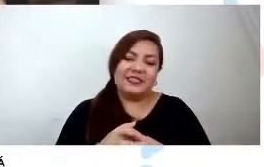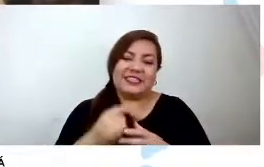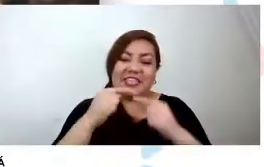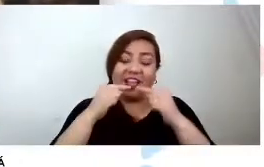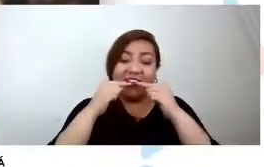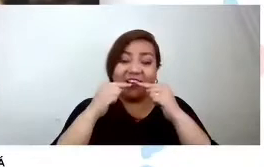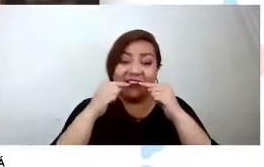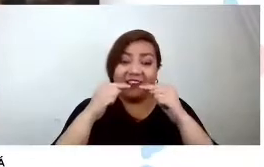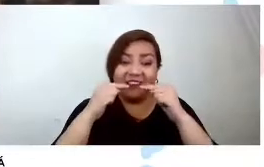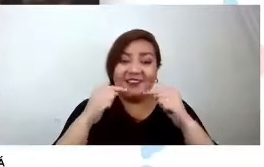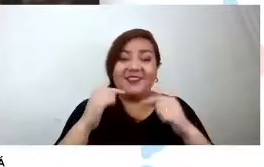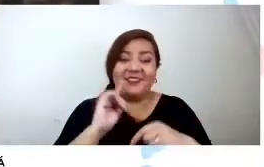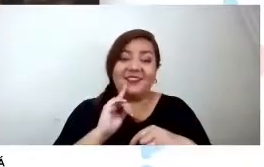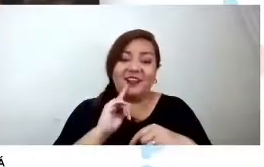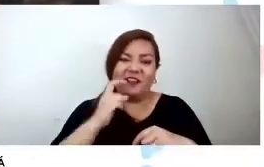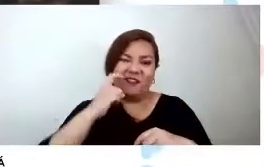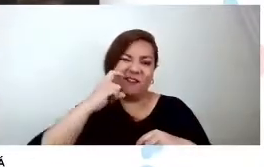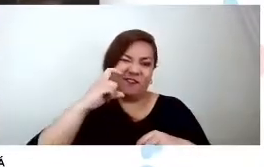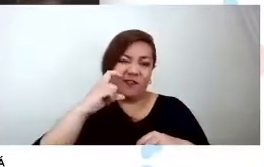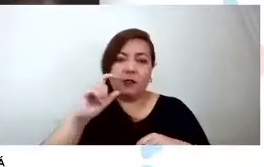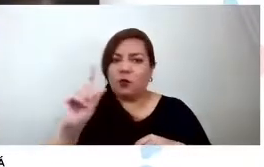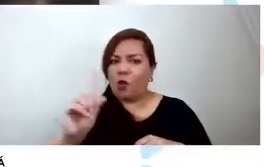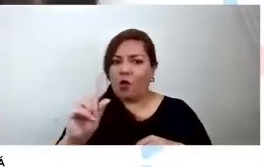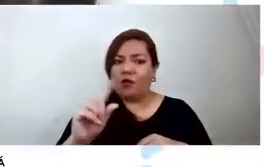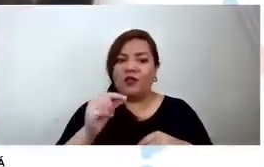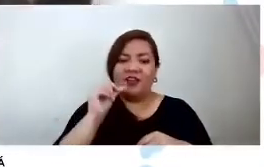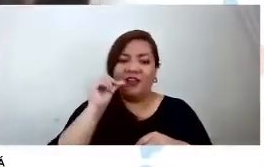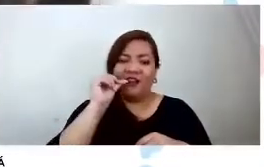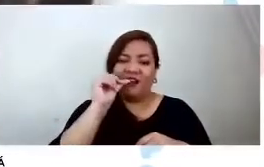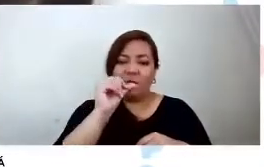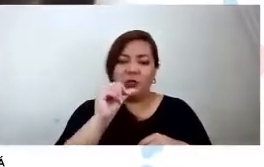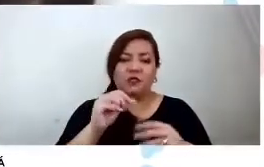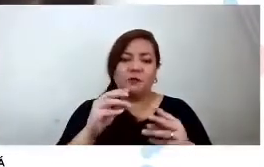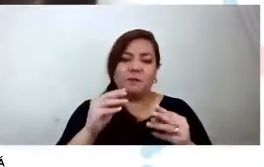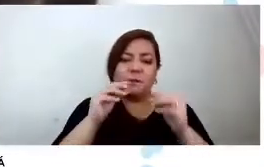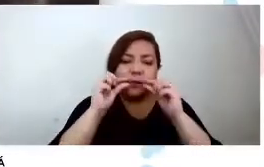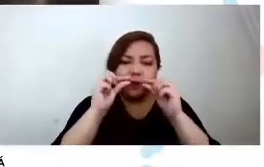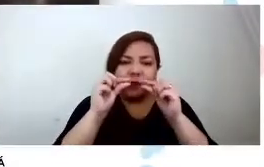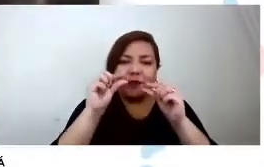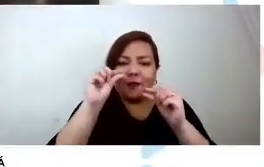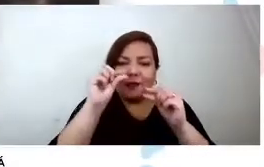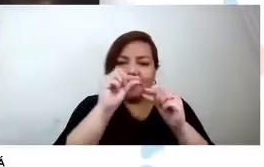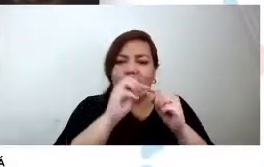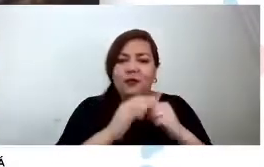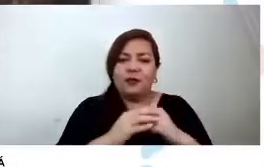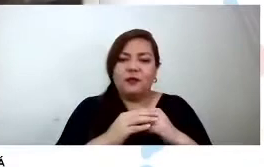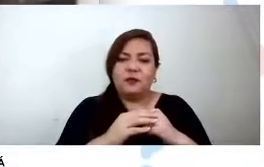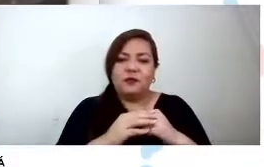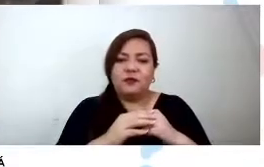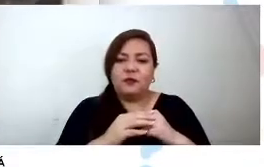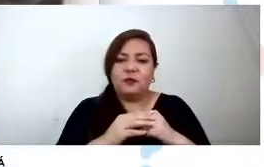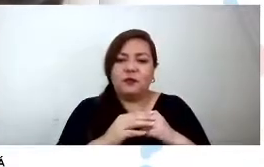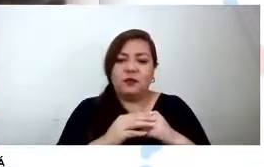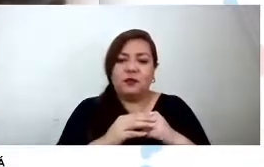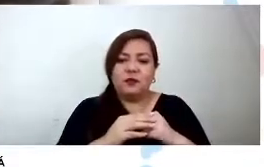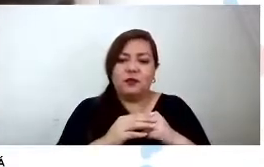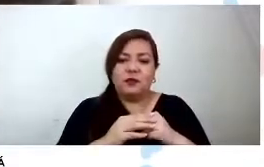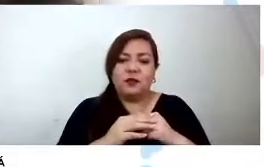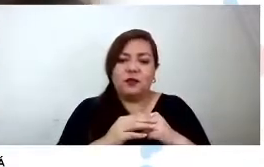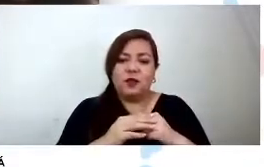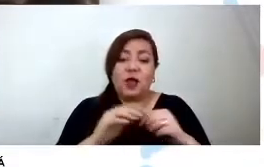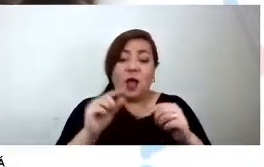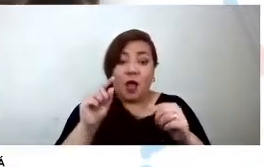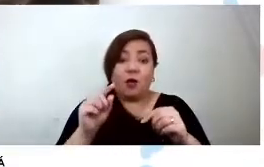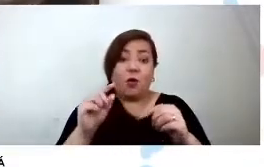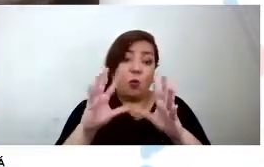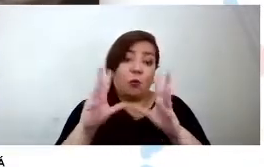pero no son colmillos, son como dientes que los colegas, a los colegas les permite definir